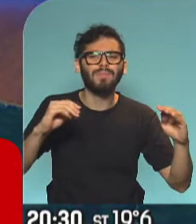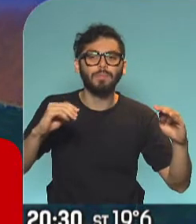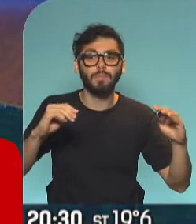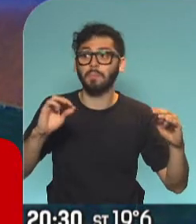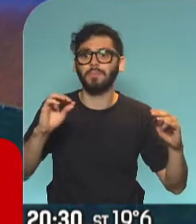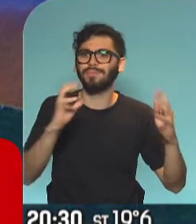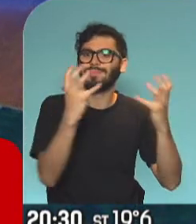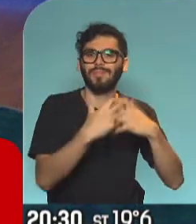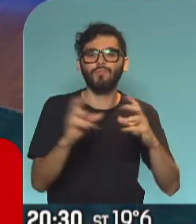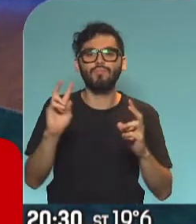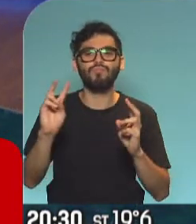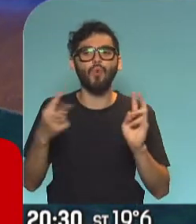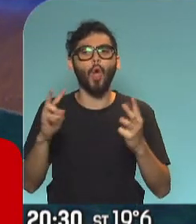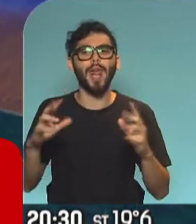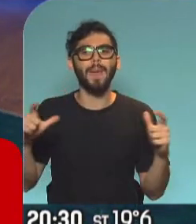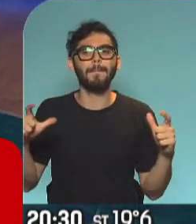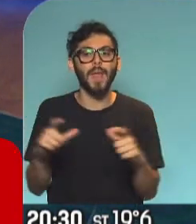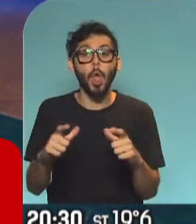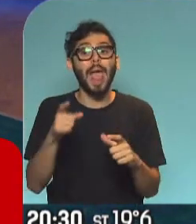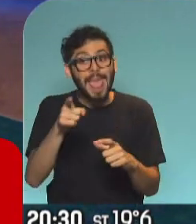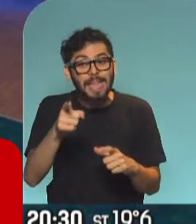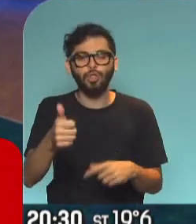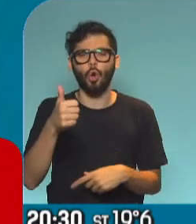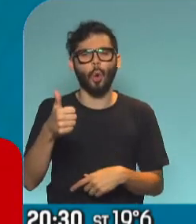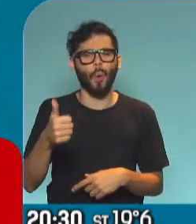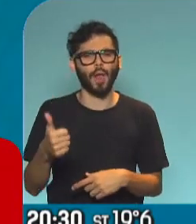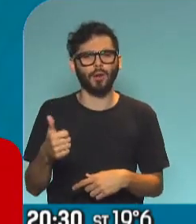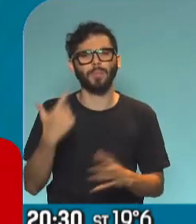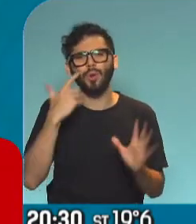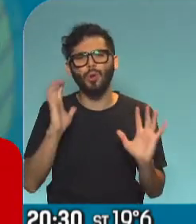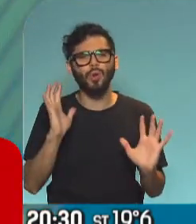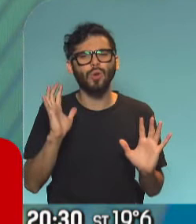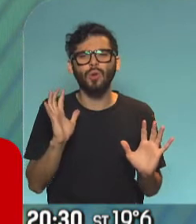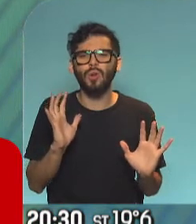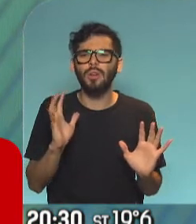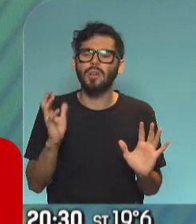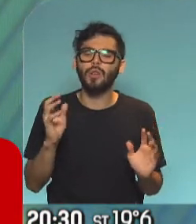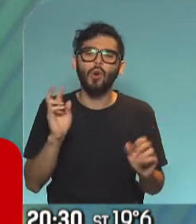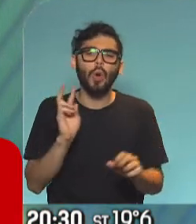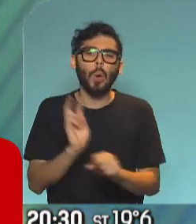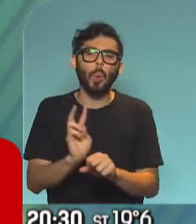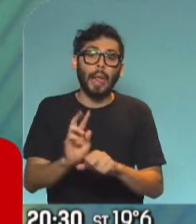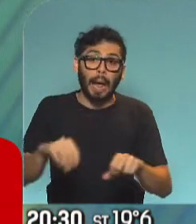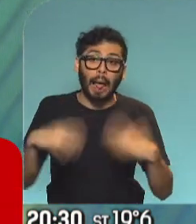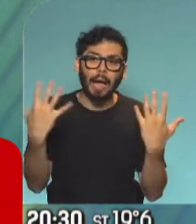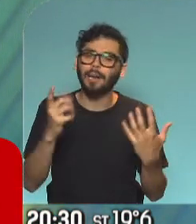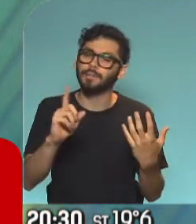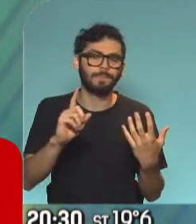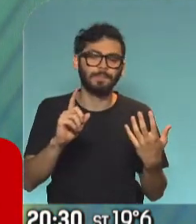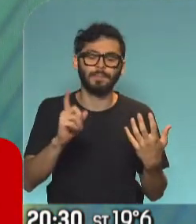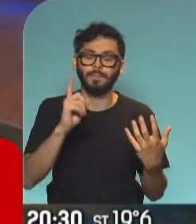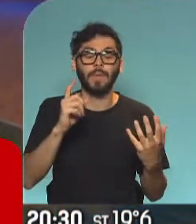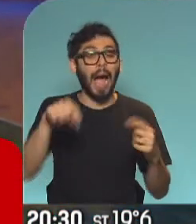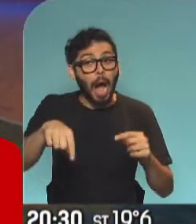menos fallecimientos. Y eso es bueno. O sea que no tenemos que descuidar, sobre todo, ahora que usted